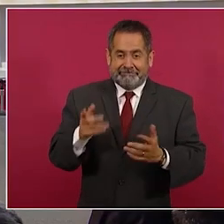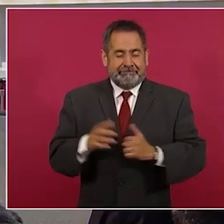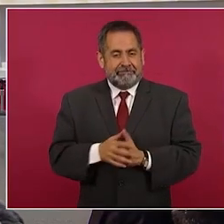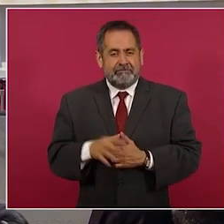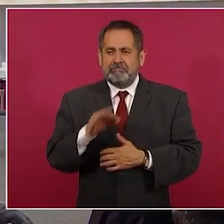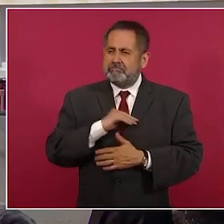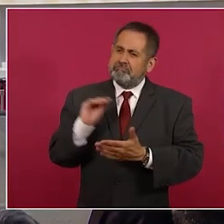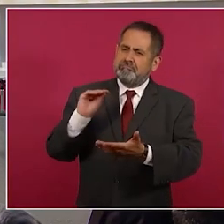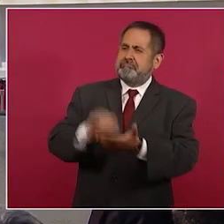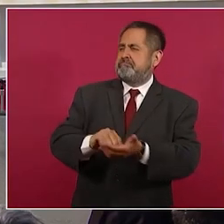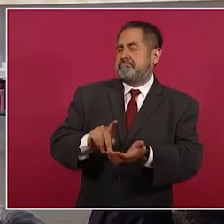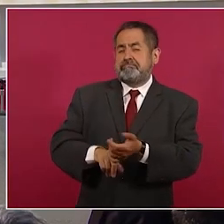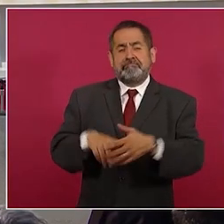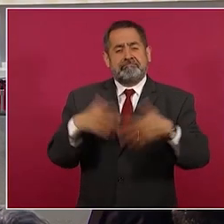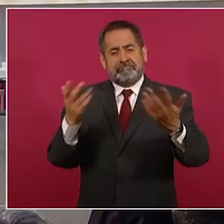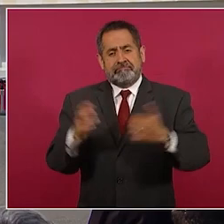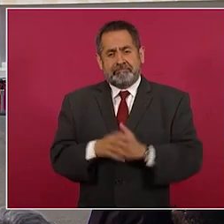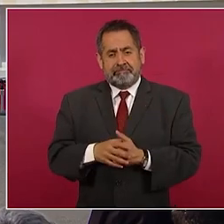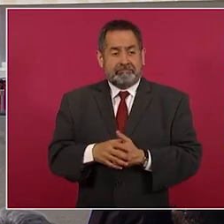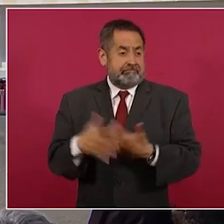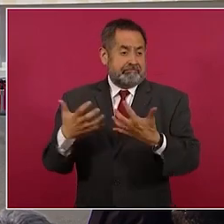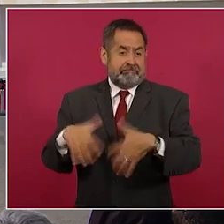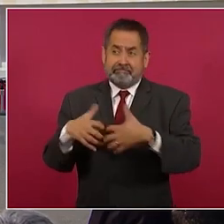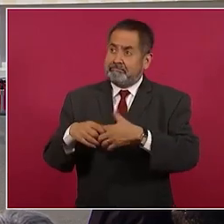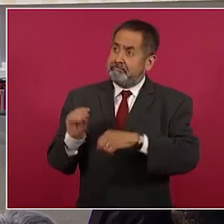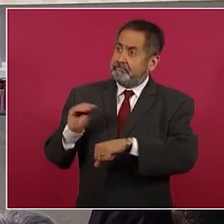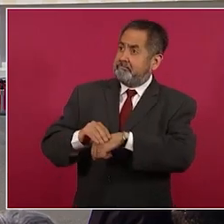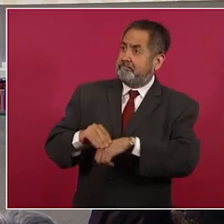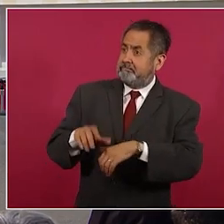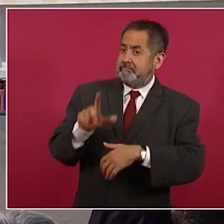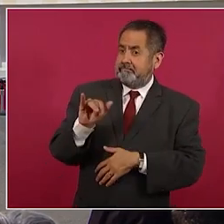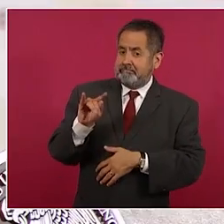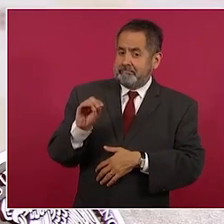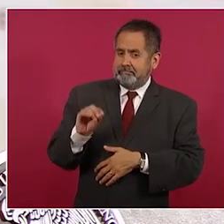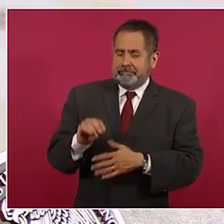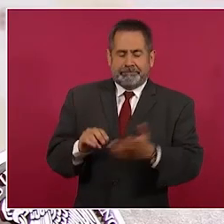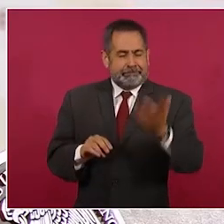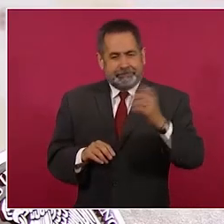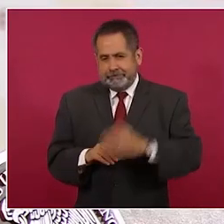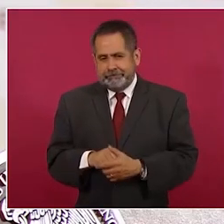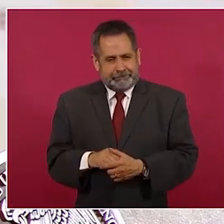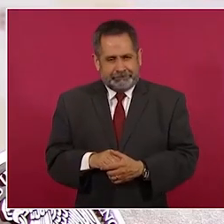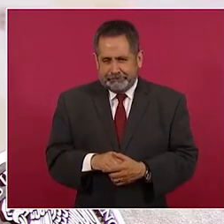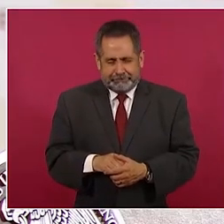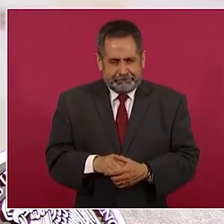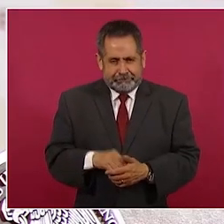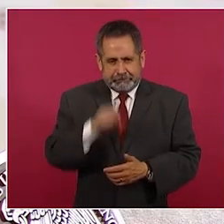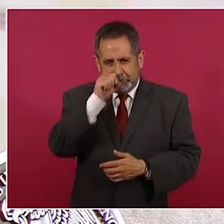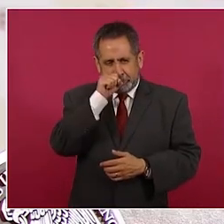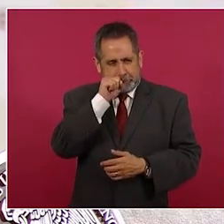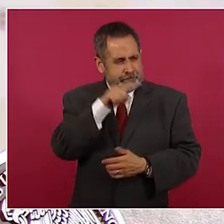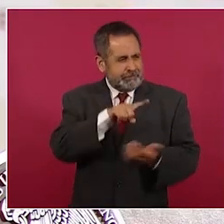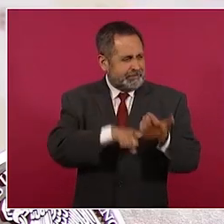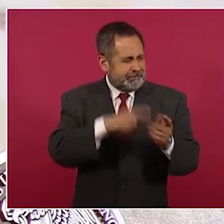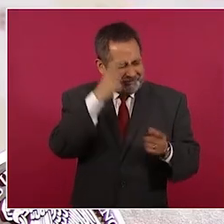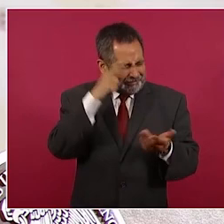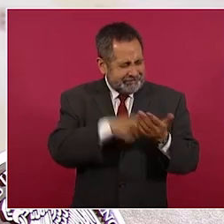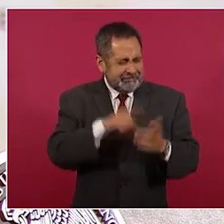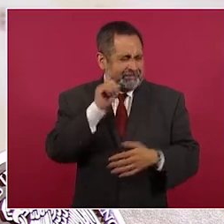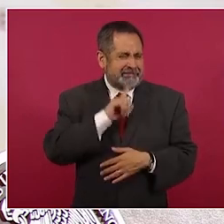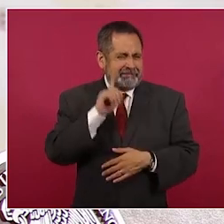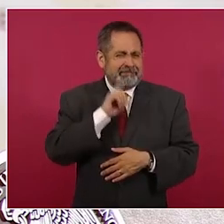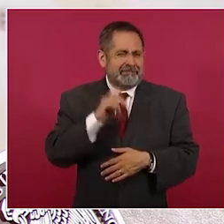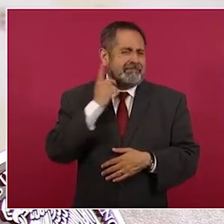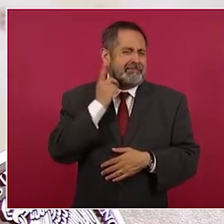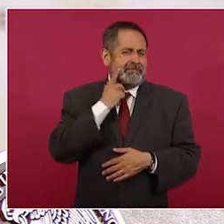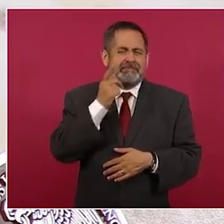podemos poner una planta, ¿no? Hay también un mensaje así, creo que de una diputada.